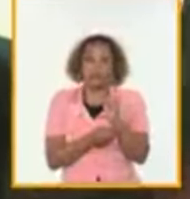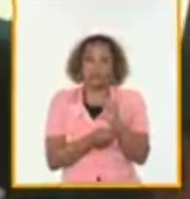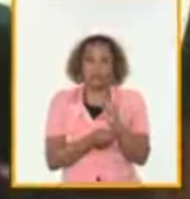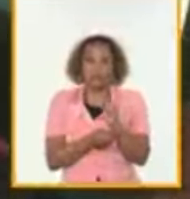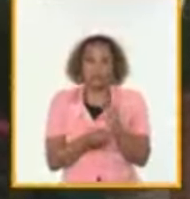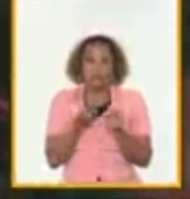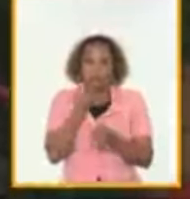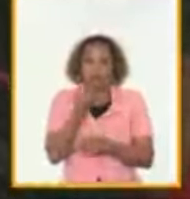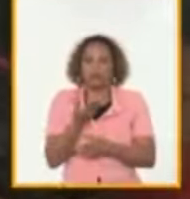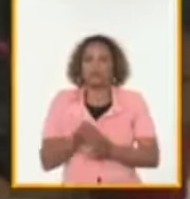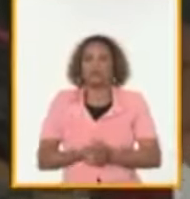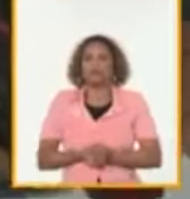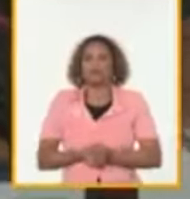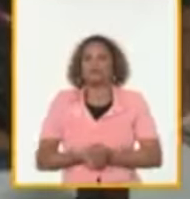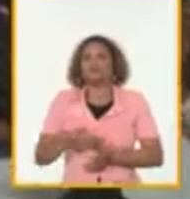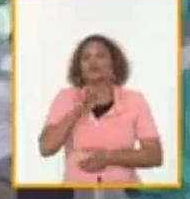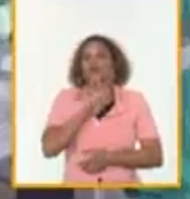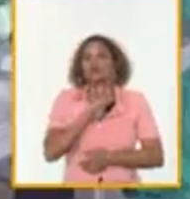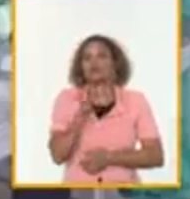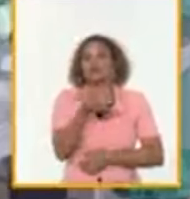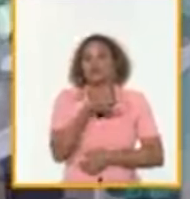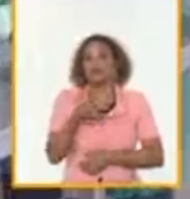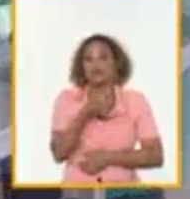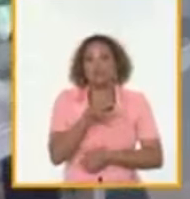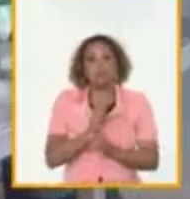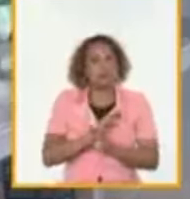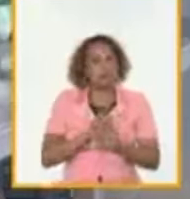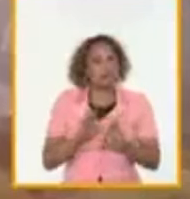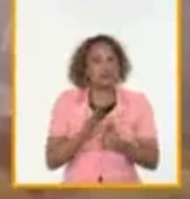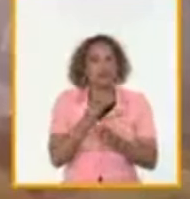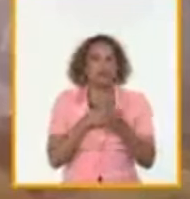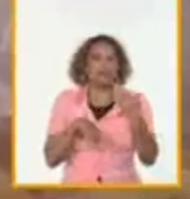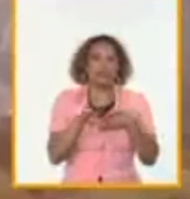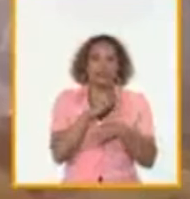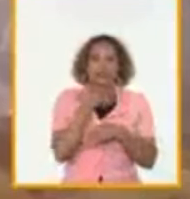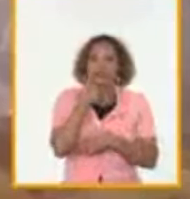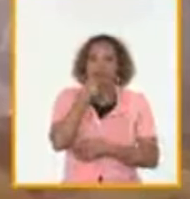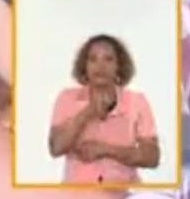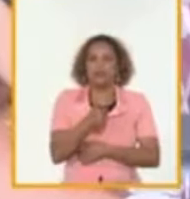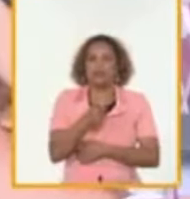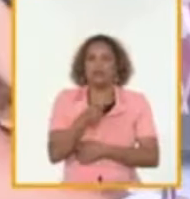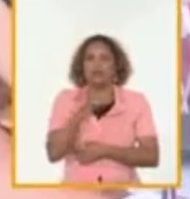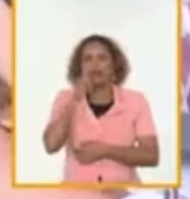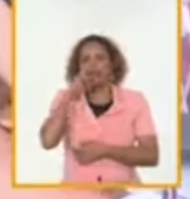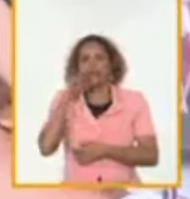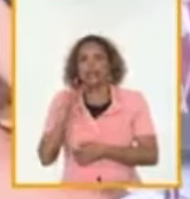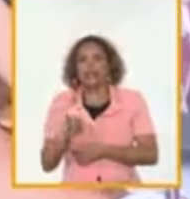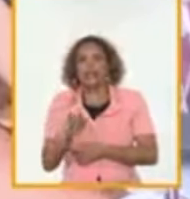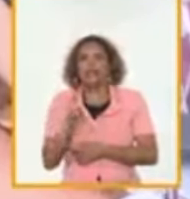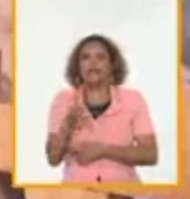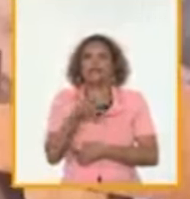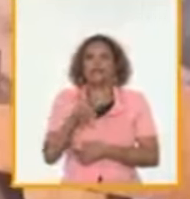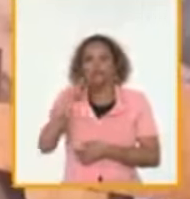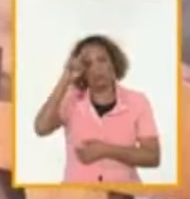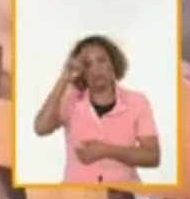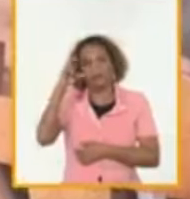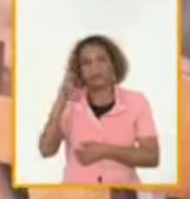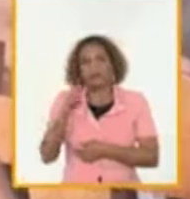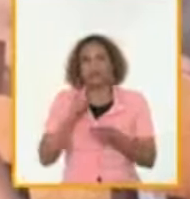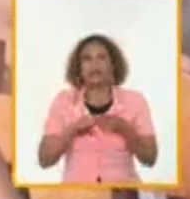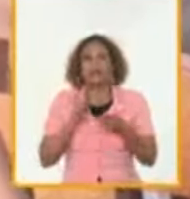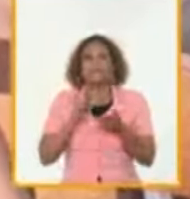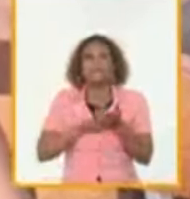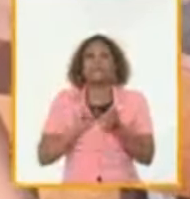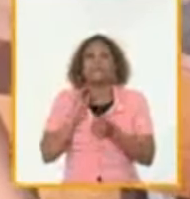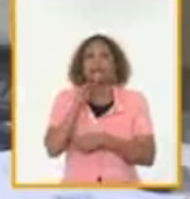Exacto hay cuatro de nuestros municipios que ya son municipios superavitarios está camajuaní el municipio de Santa Clara placer y